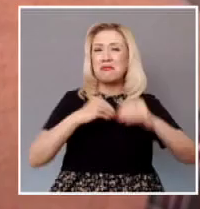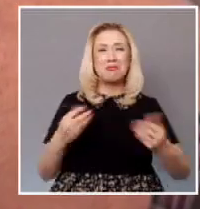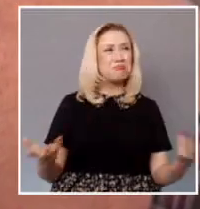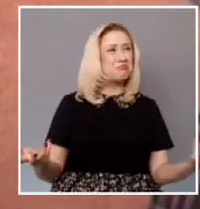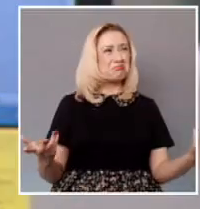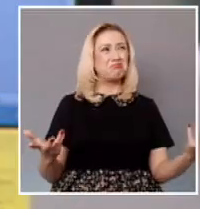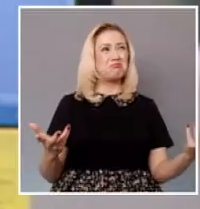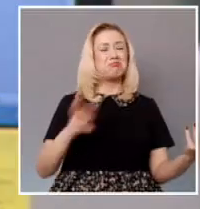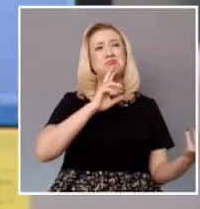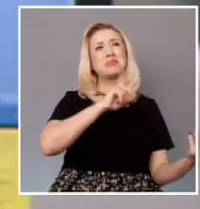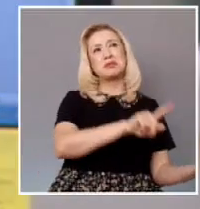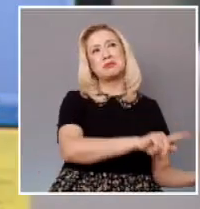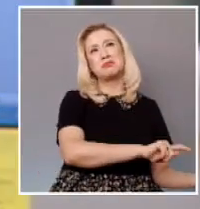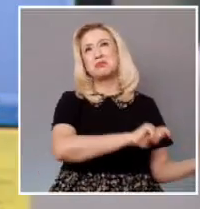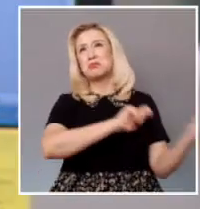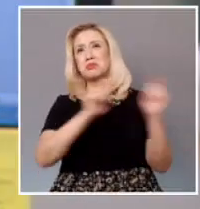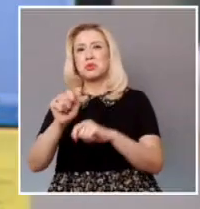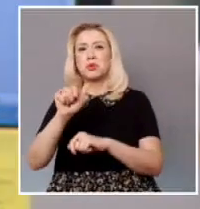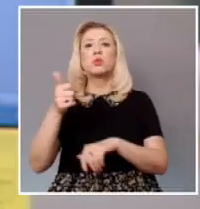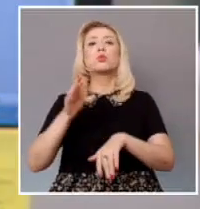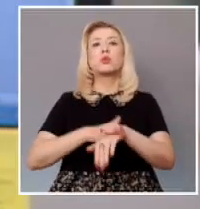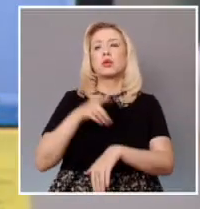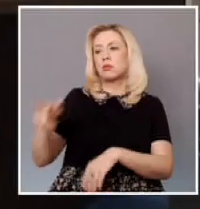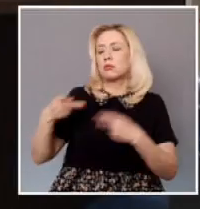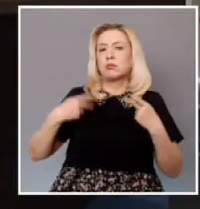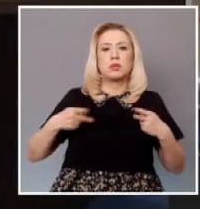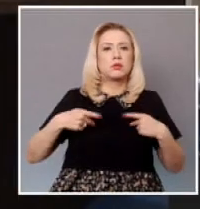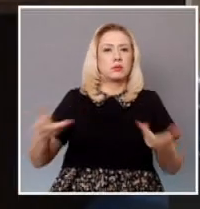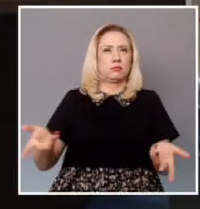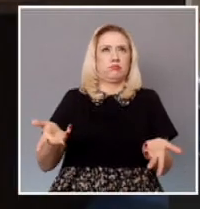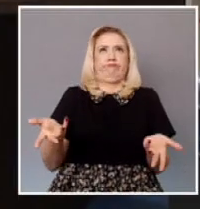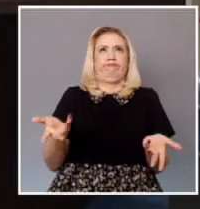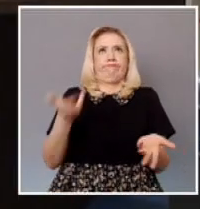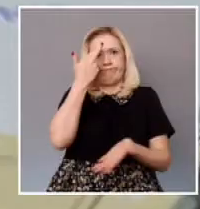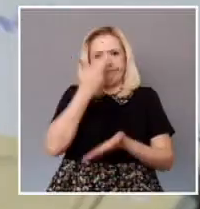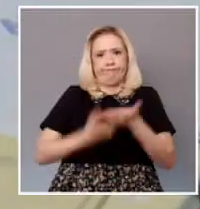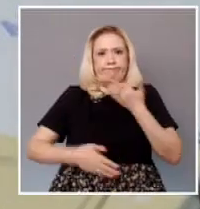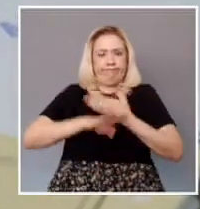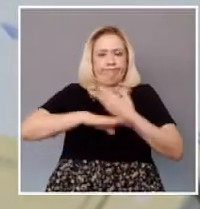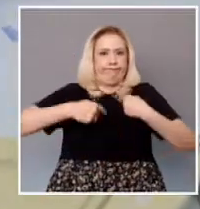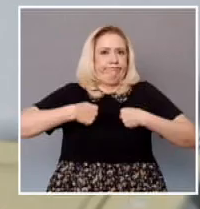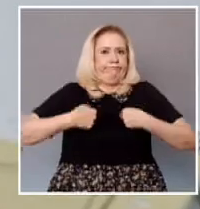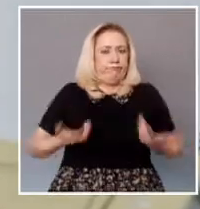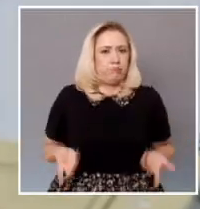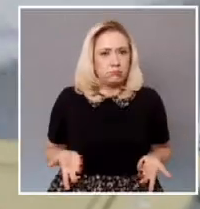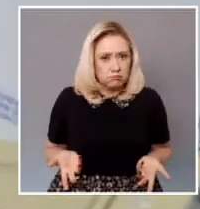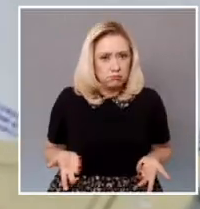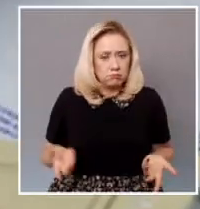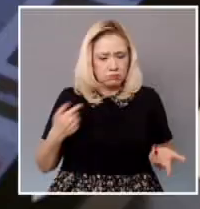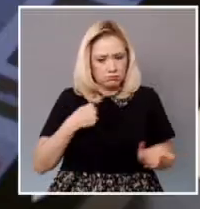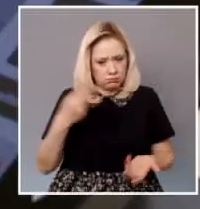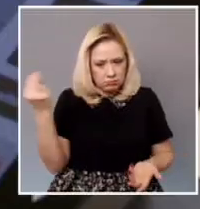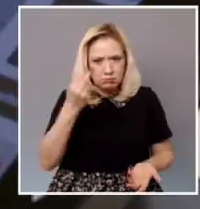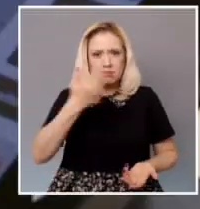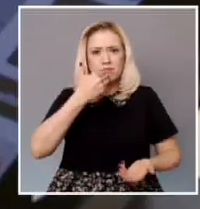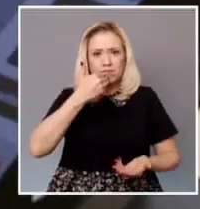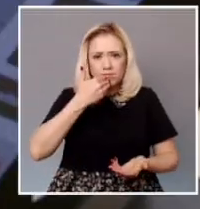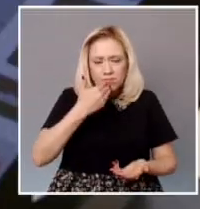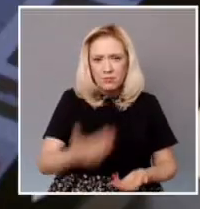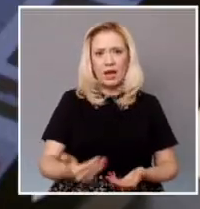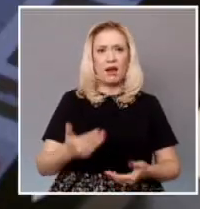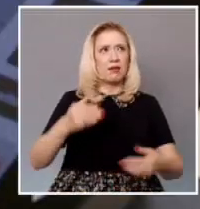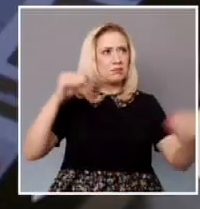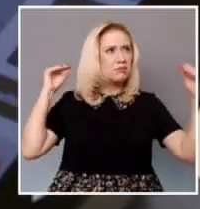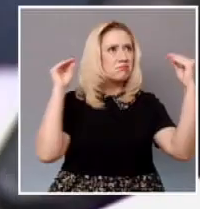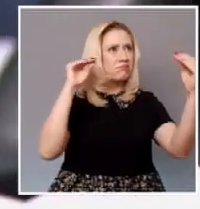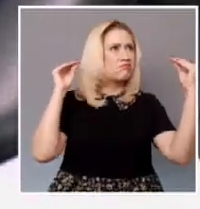aplica. Sostuvo que el propósito de la suplencia de la queja es dotar a los operadores jurídicos de las atribuciones suficientes para lograr un equilibrio